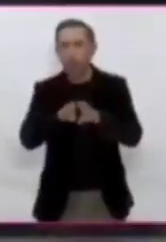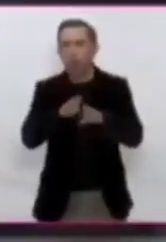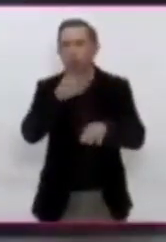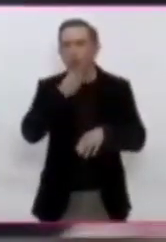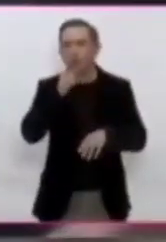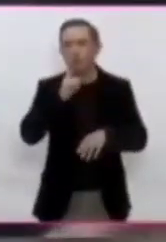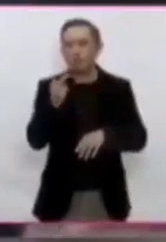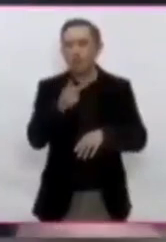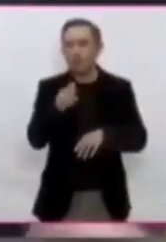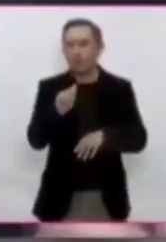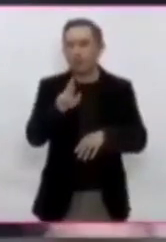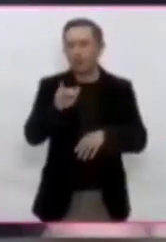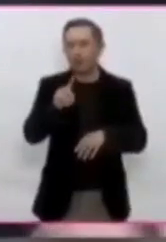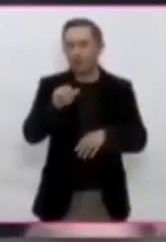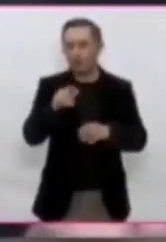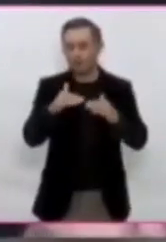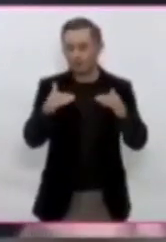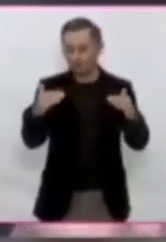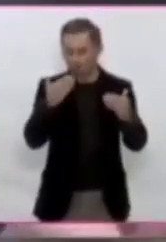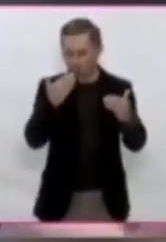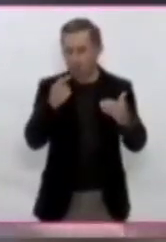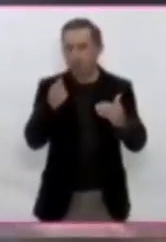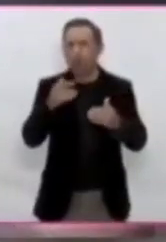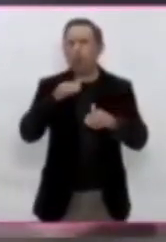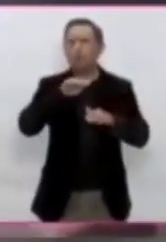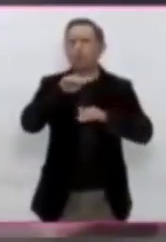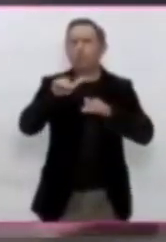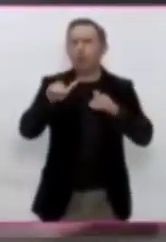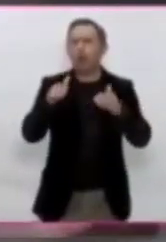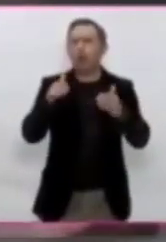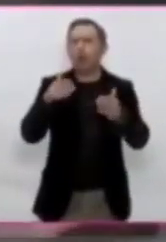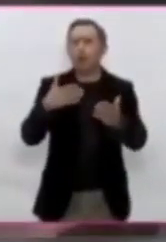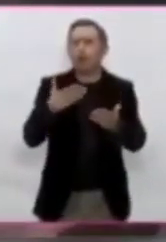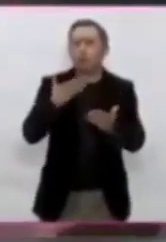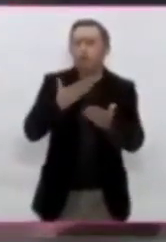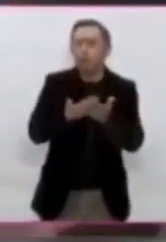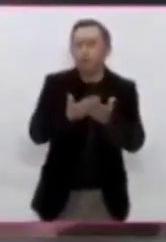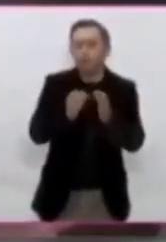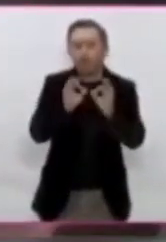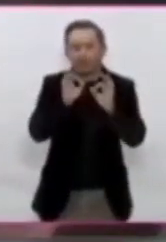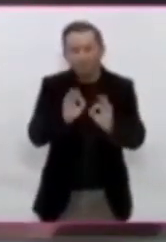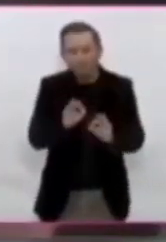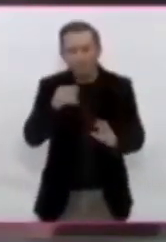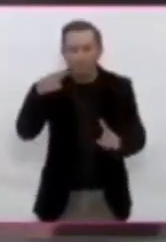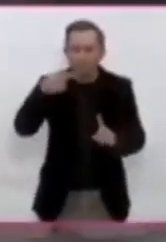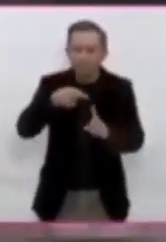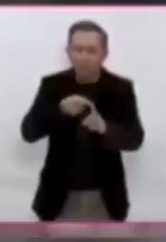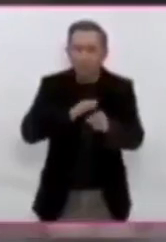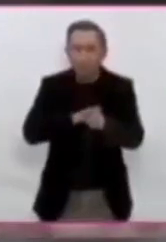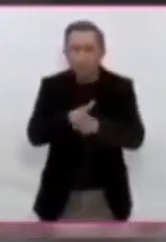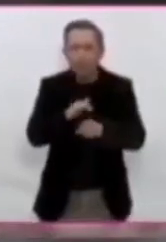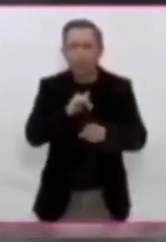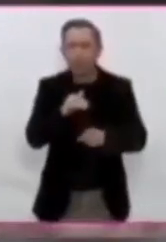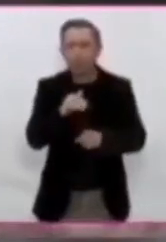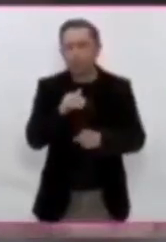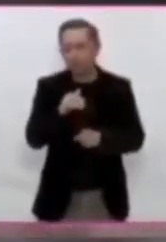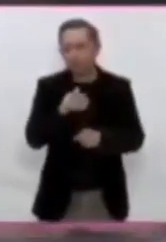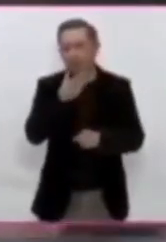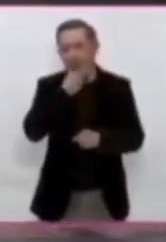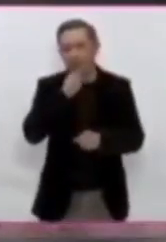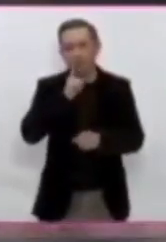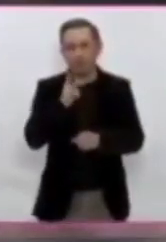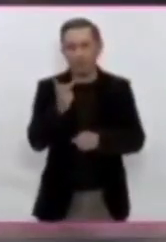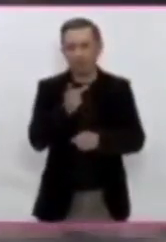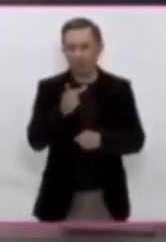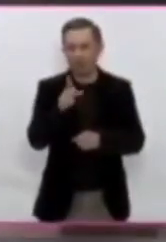La convocatoria no contiene ninguna disposición ni propuesta concreta respecto a cómo se va a implementar el principio de paridad. Es